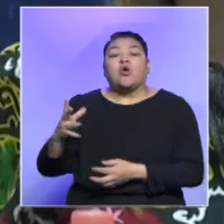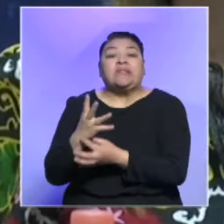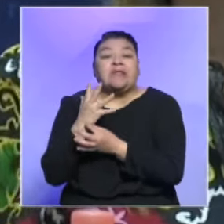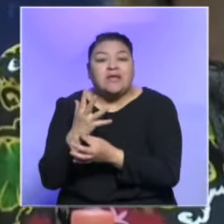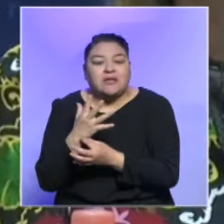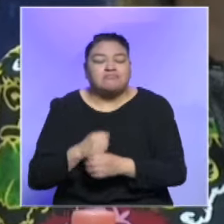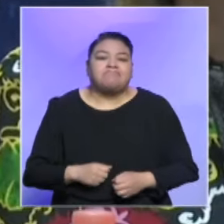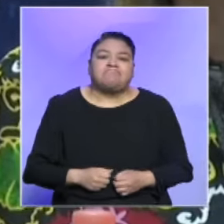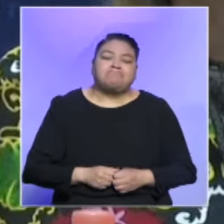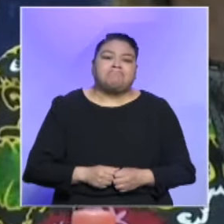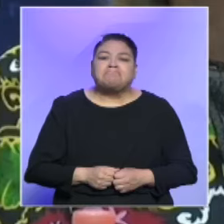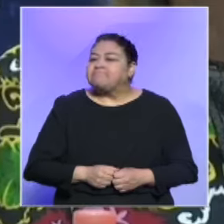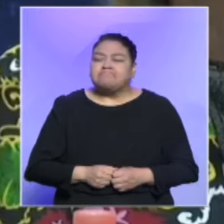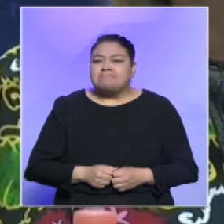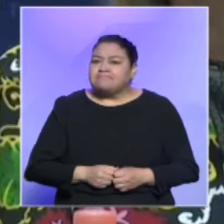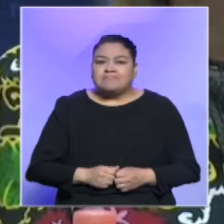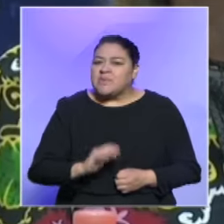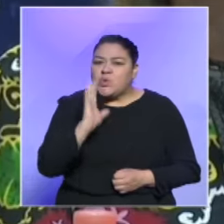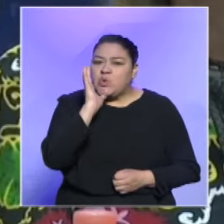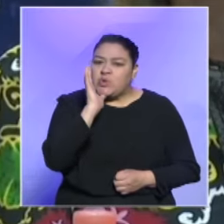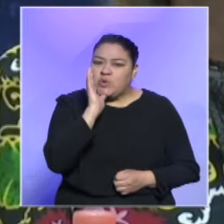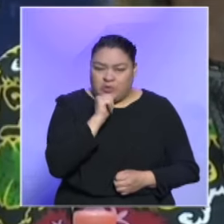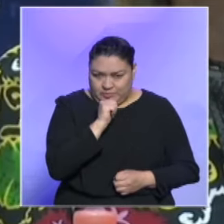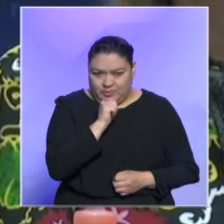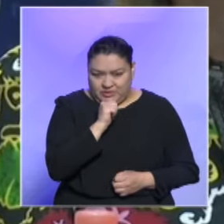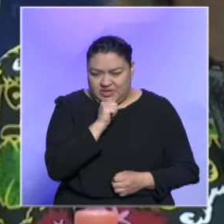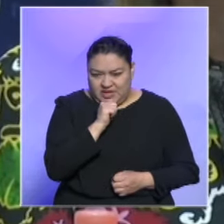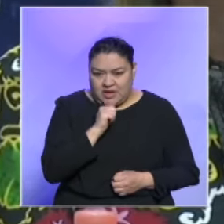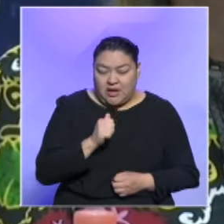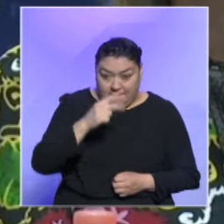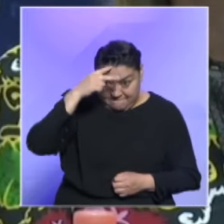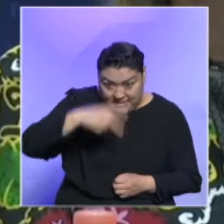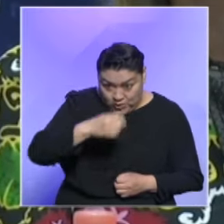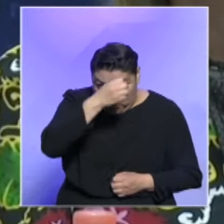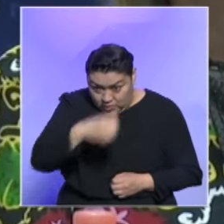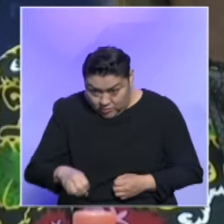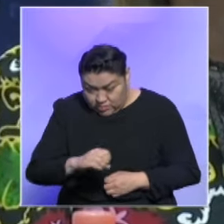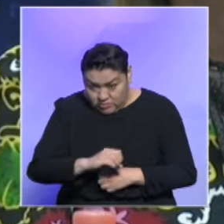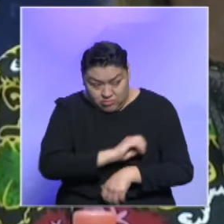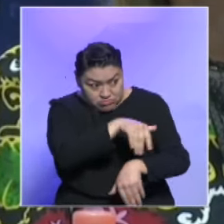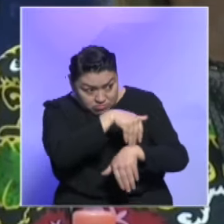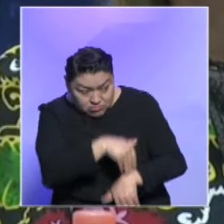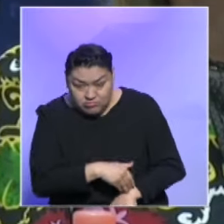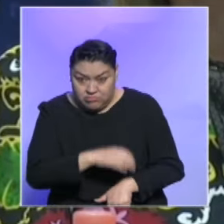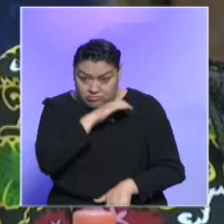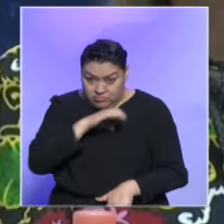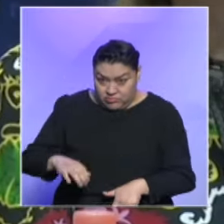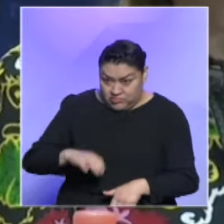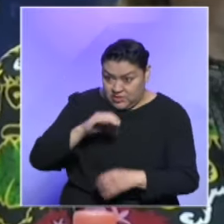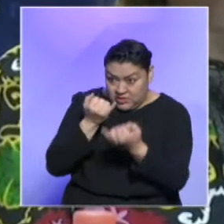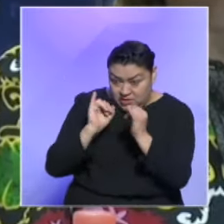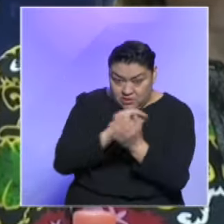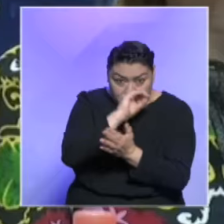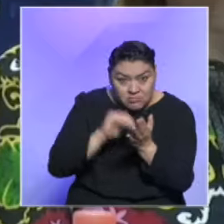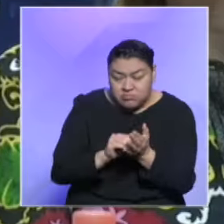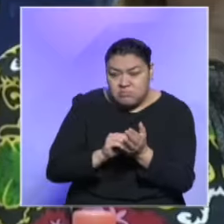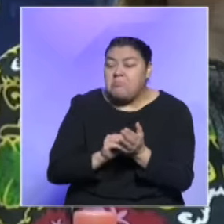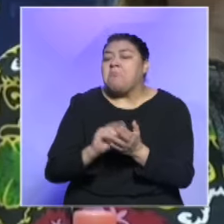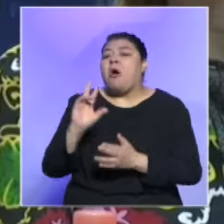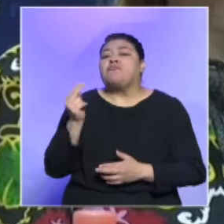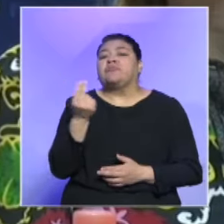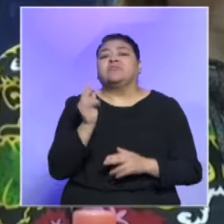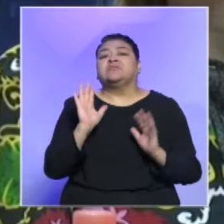se volvía un tema específicamente obligatorio para los países tener desarrollados candidaturas independientes,